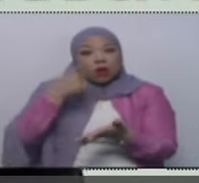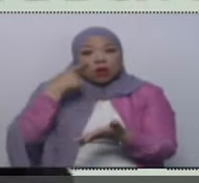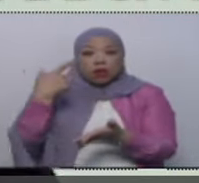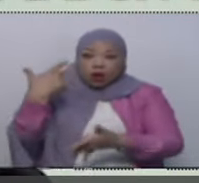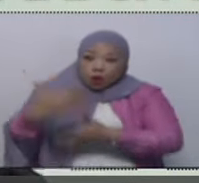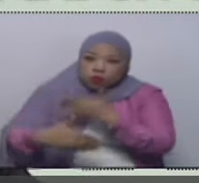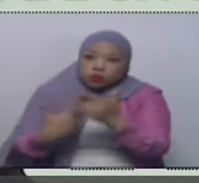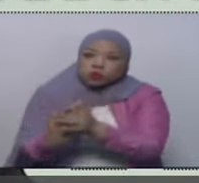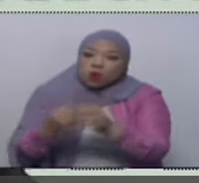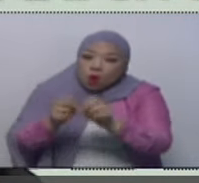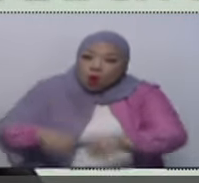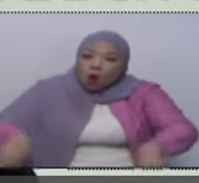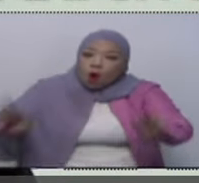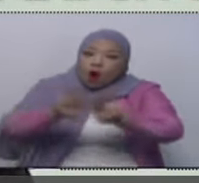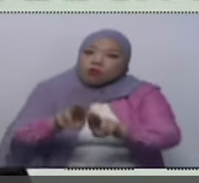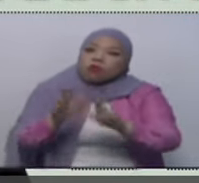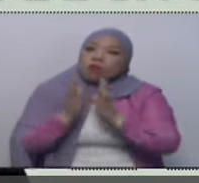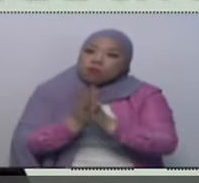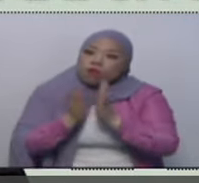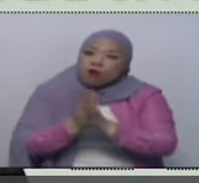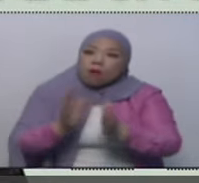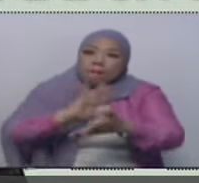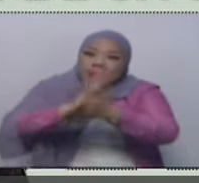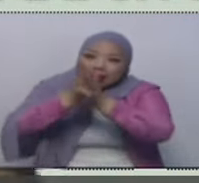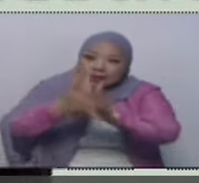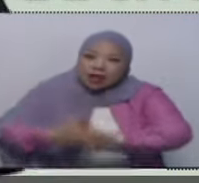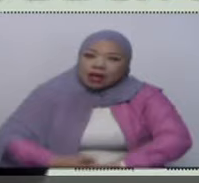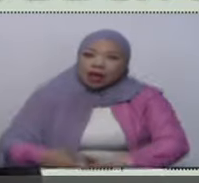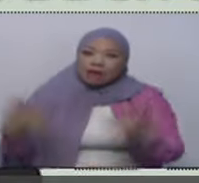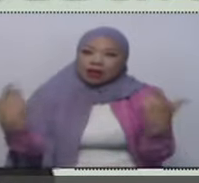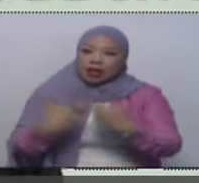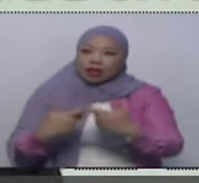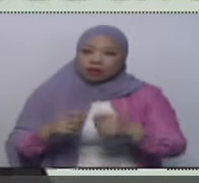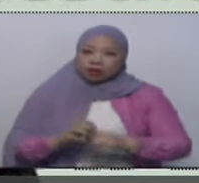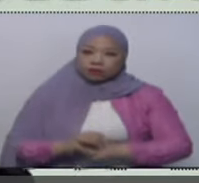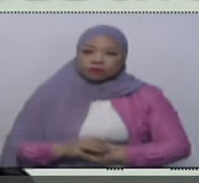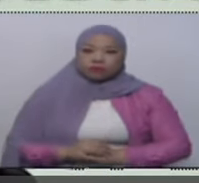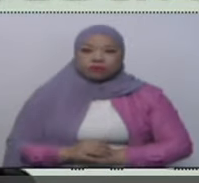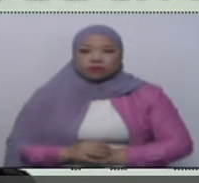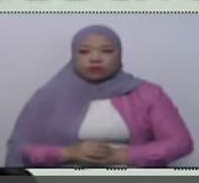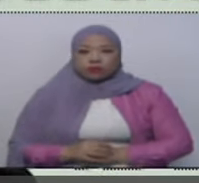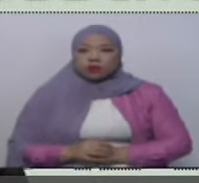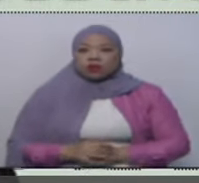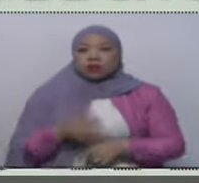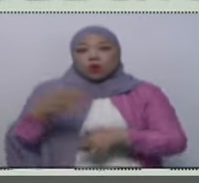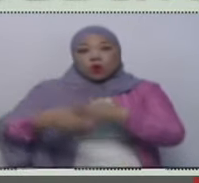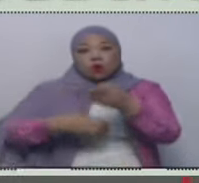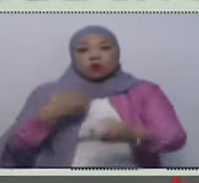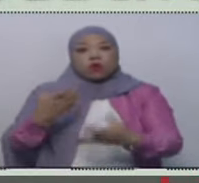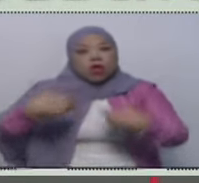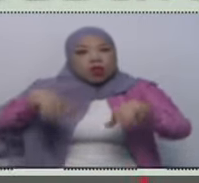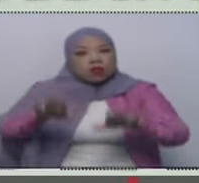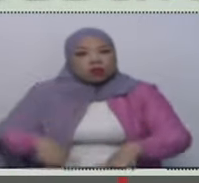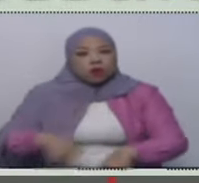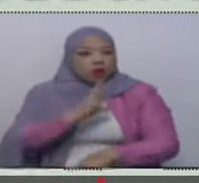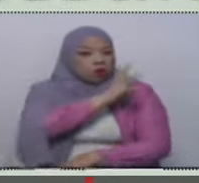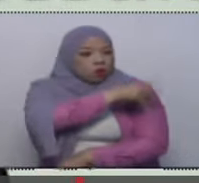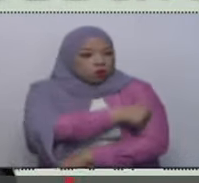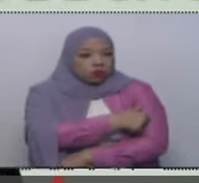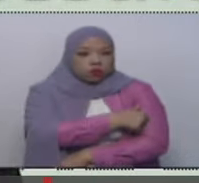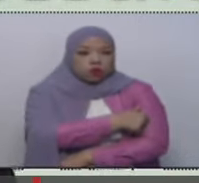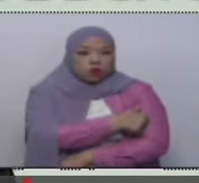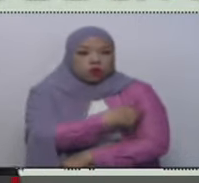oportunidad al Consejo de Seguridad, a los occidentales, para ver que por fin se establece el cese de fuego en Palestina o